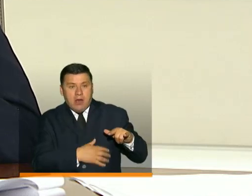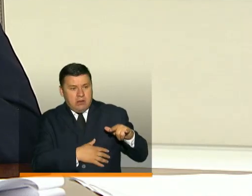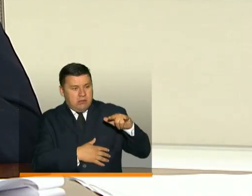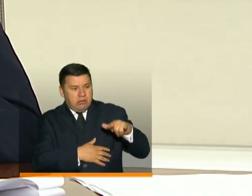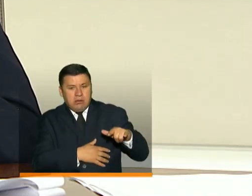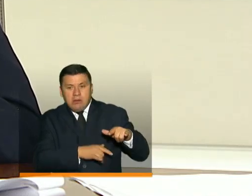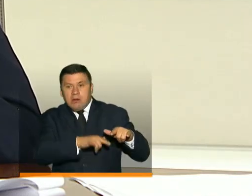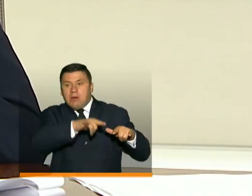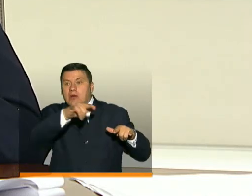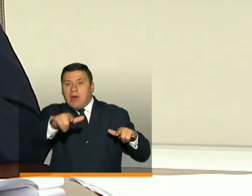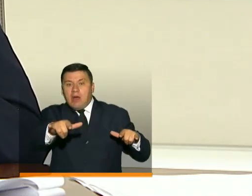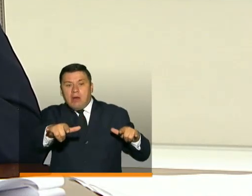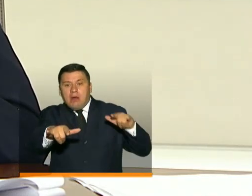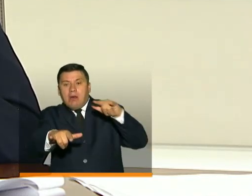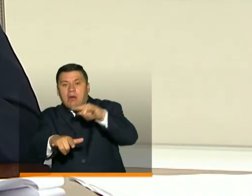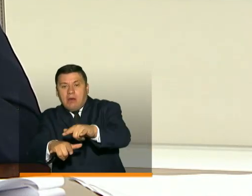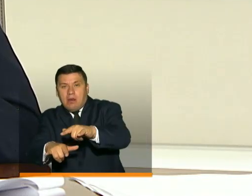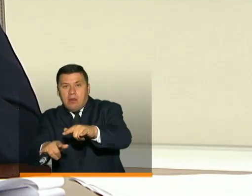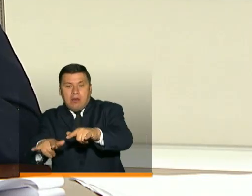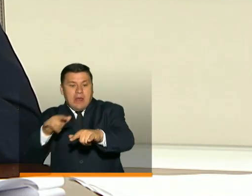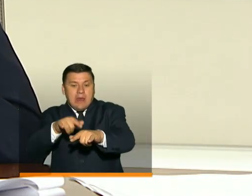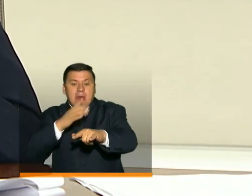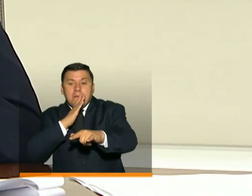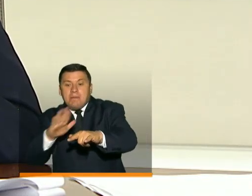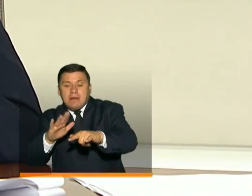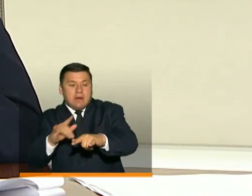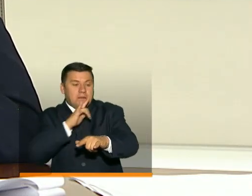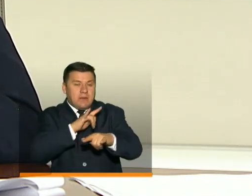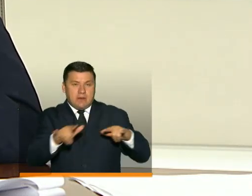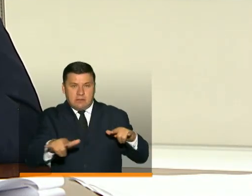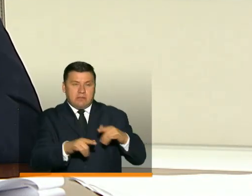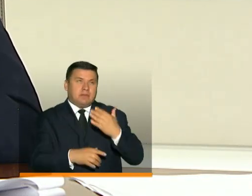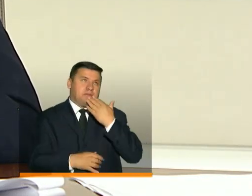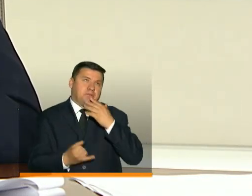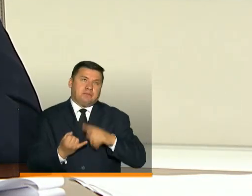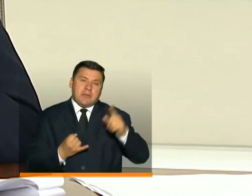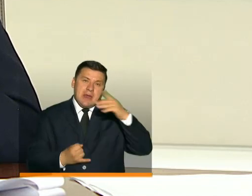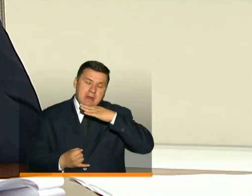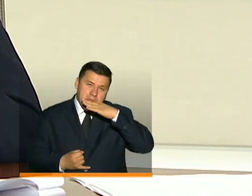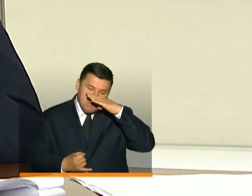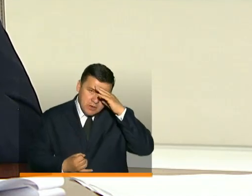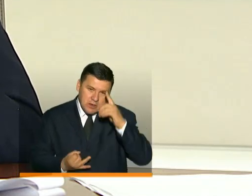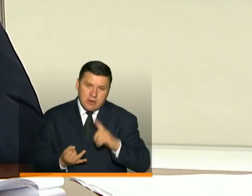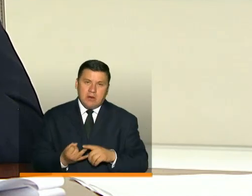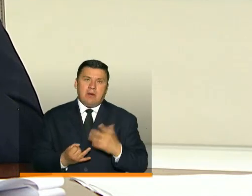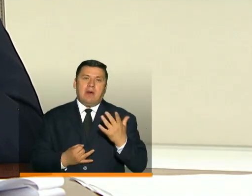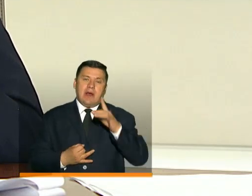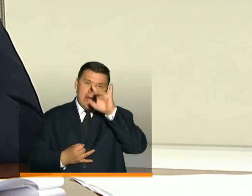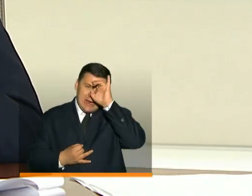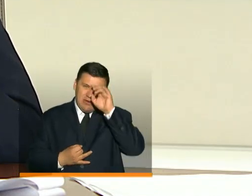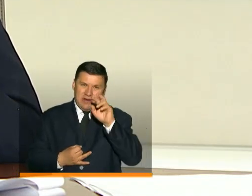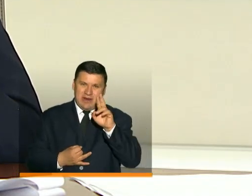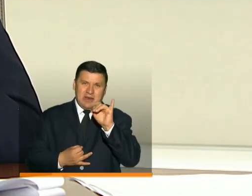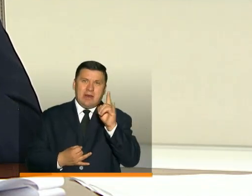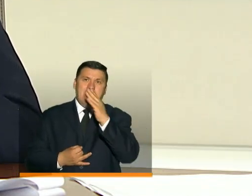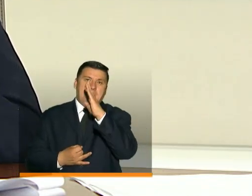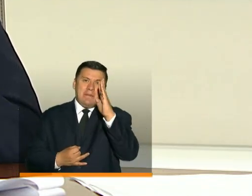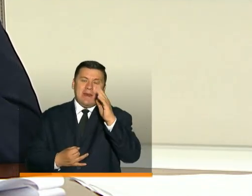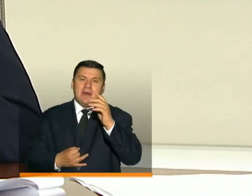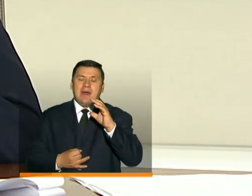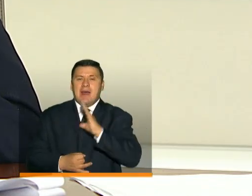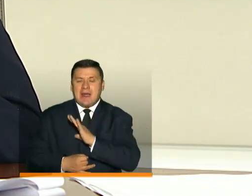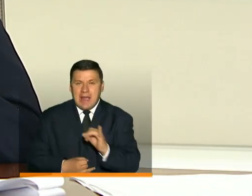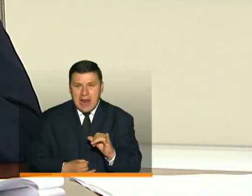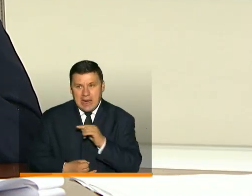nodos para poder hacer el transporte, de manera que aeropuertos como el de Medellín, el de Río Negro, Barranquilla,